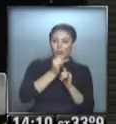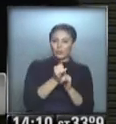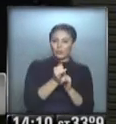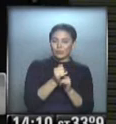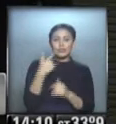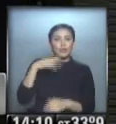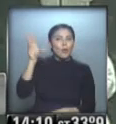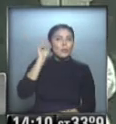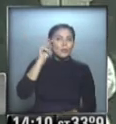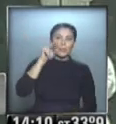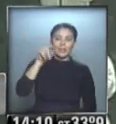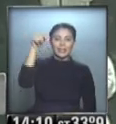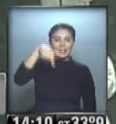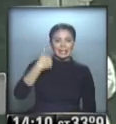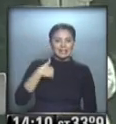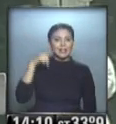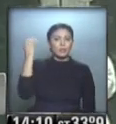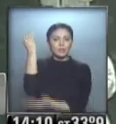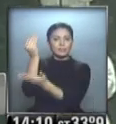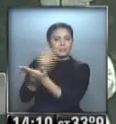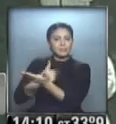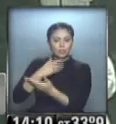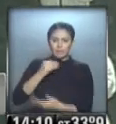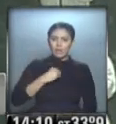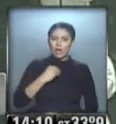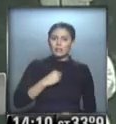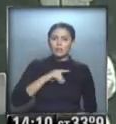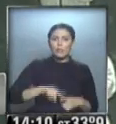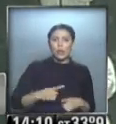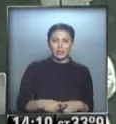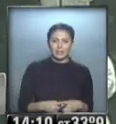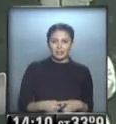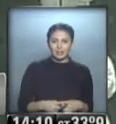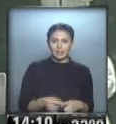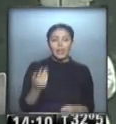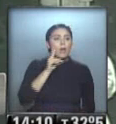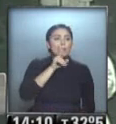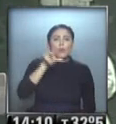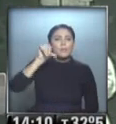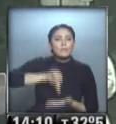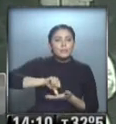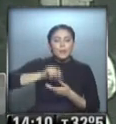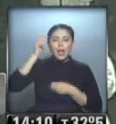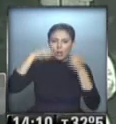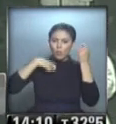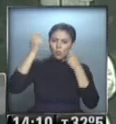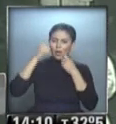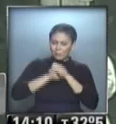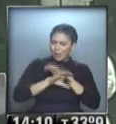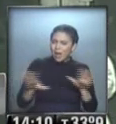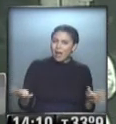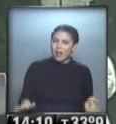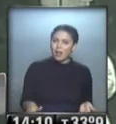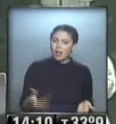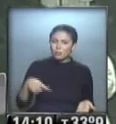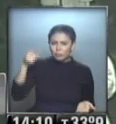seguí atentamente, se le despertó la vocación de la política cuando vio a su Paraguay tan mal. Pensó